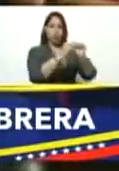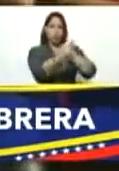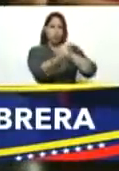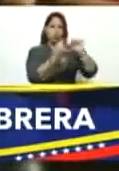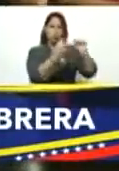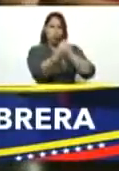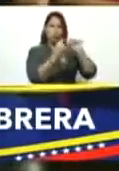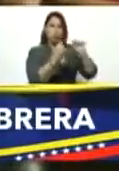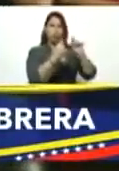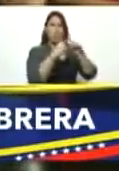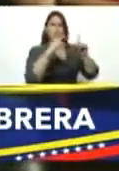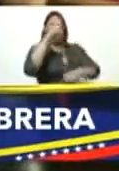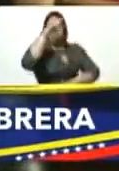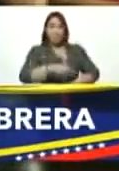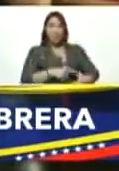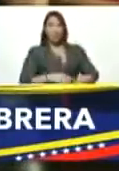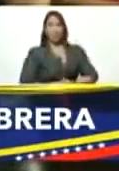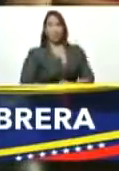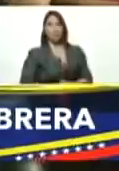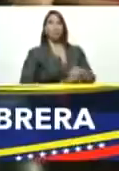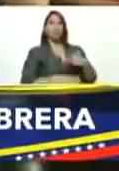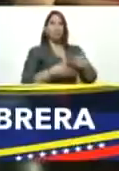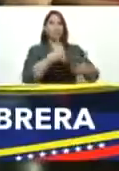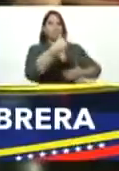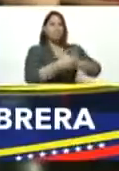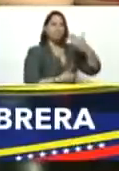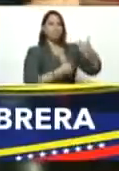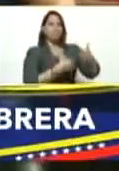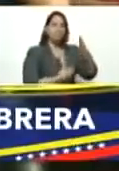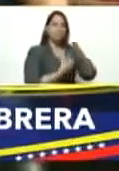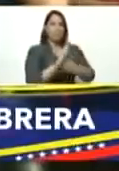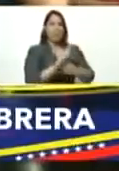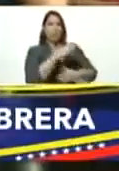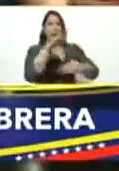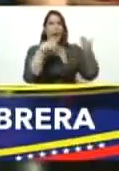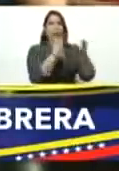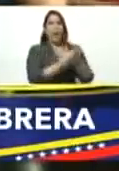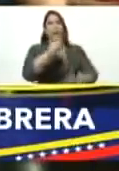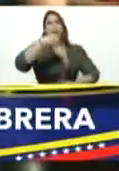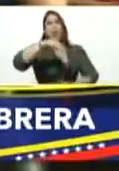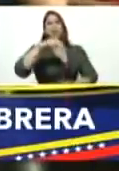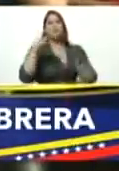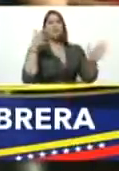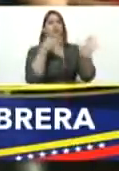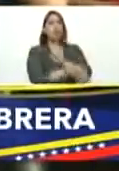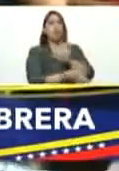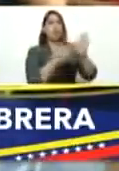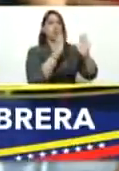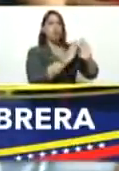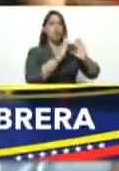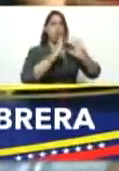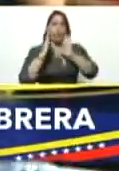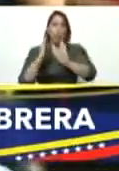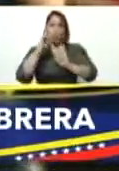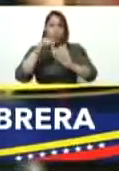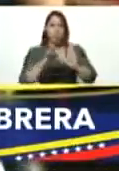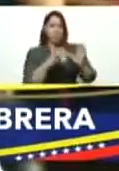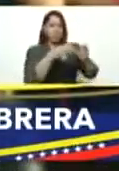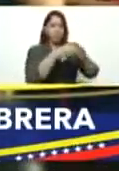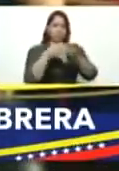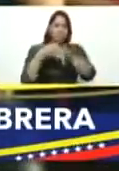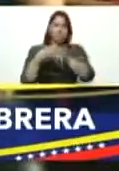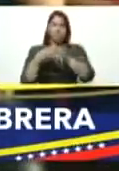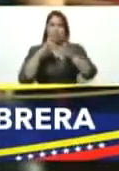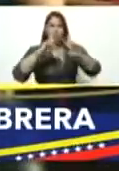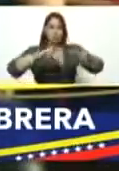pero también vamos a avanzar de mayo hasta noviembre lo que la organización la estructura la